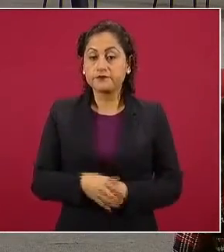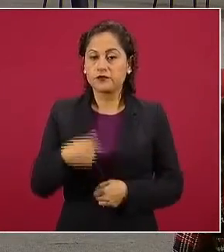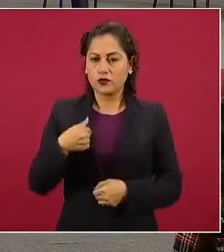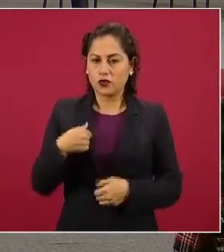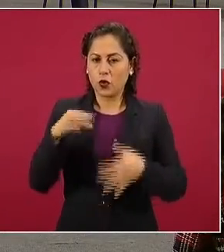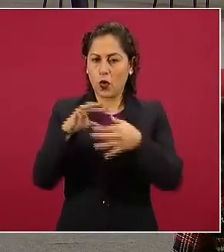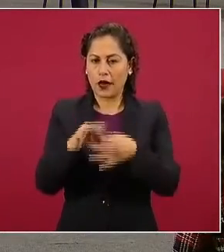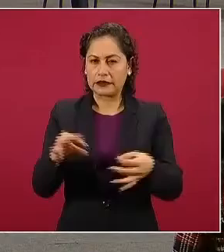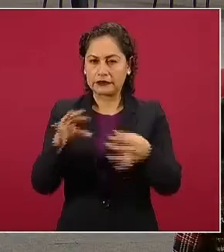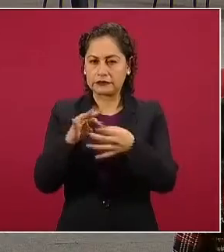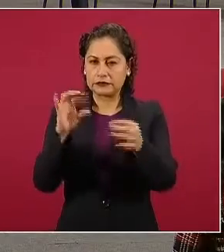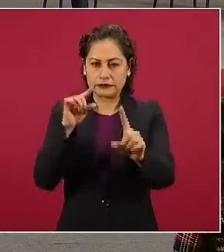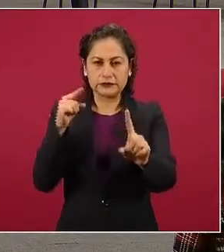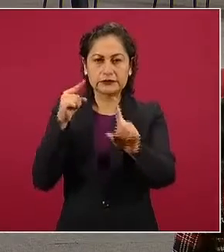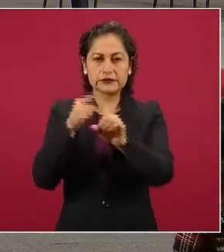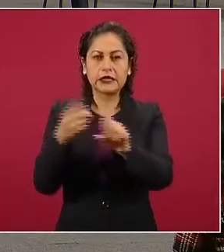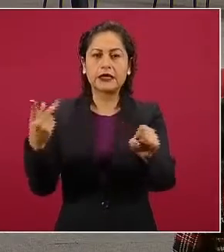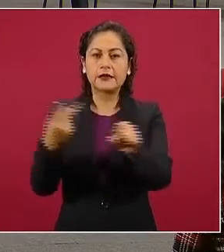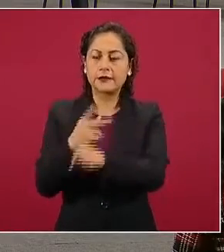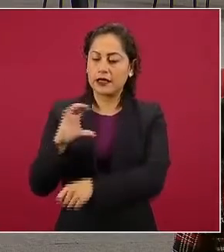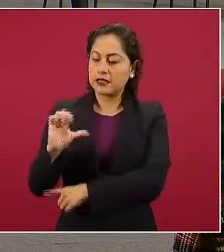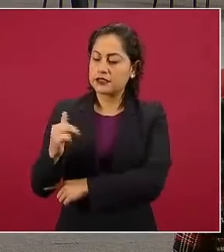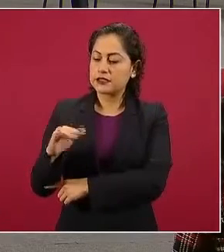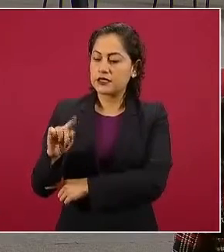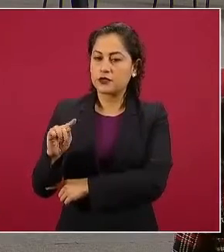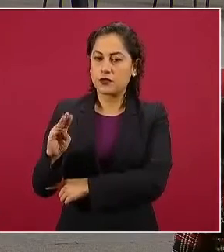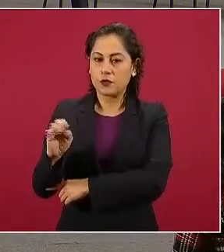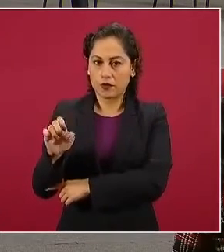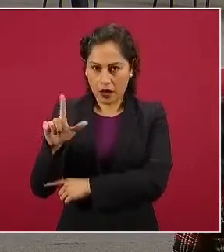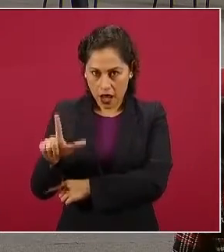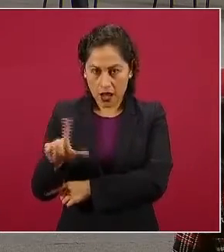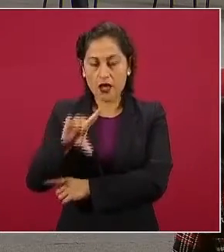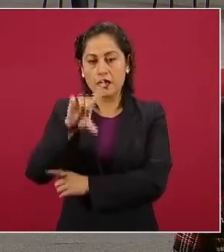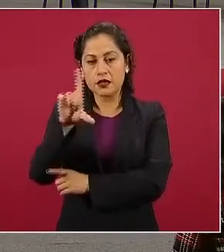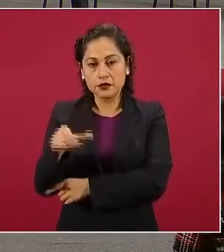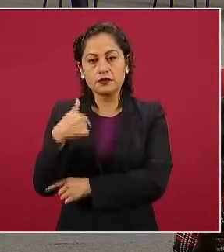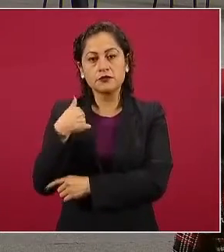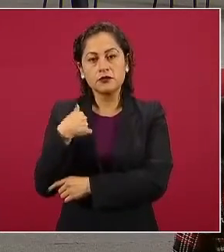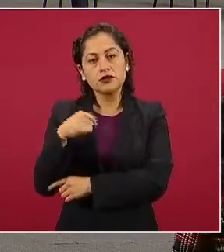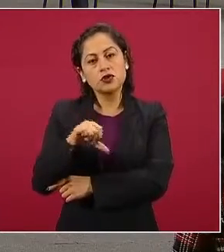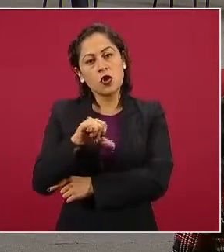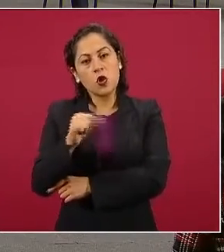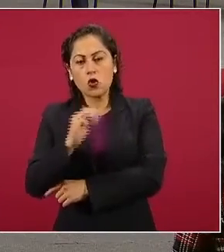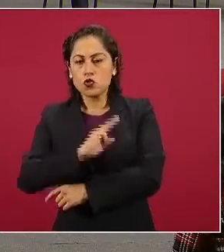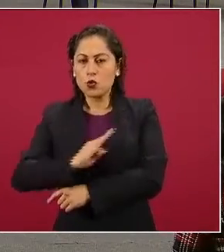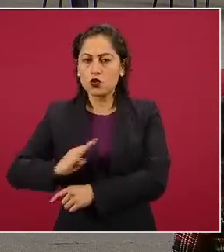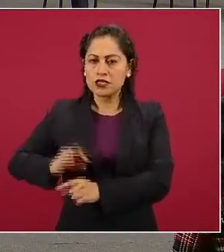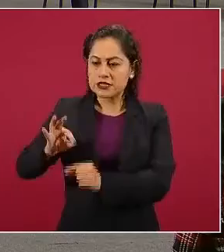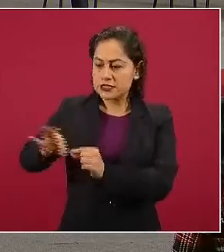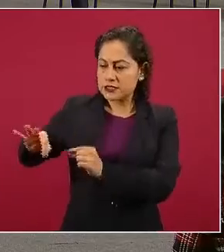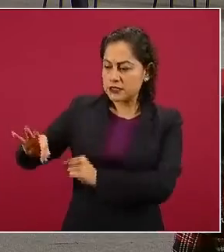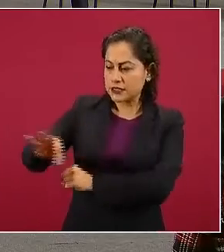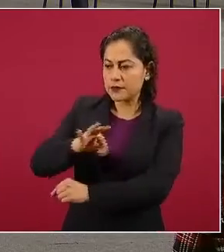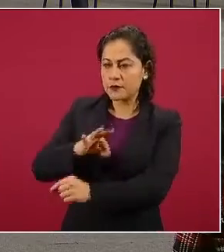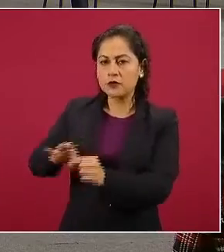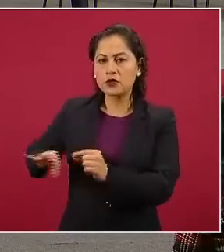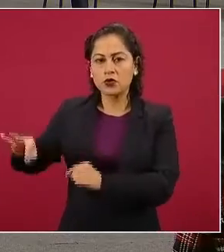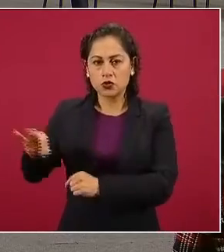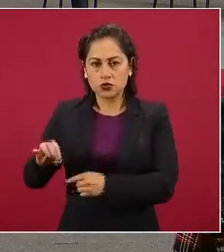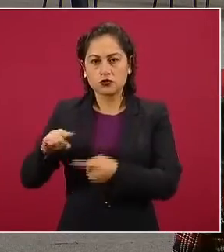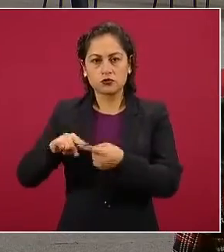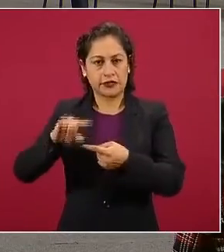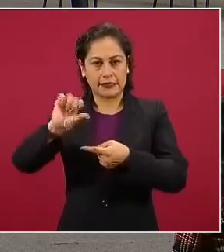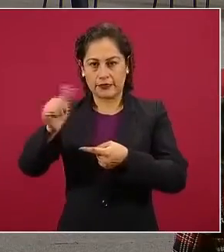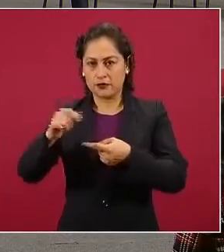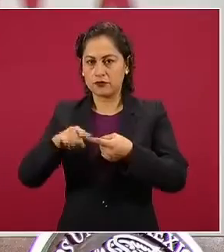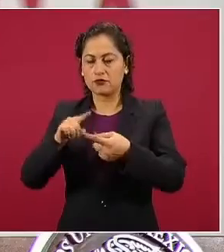muy particular al caso de Chetumal después. Entonces, primero voy a hacer referencia a todos los municipios que están en la frontera sur, excepto Chetumal, y cómo los